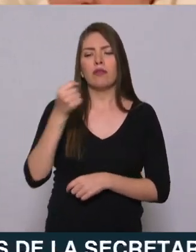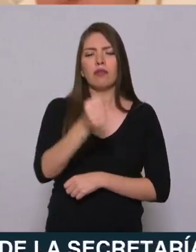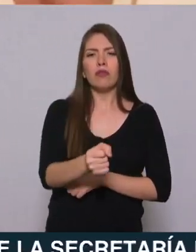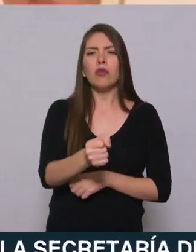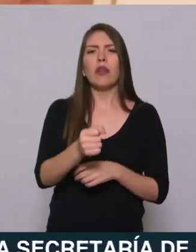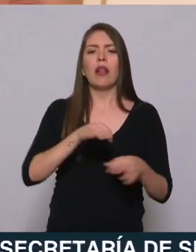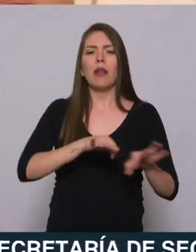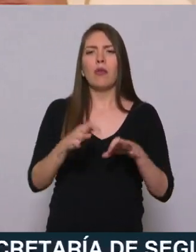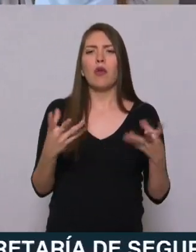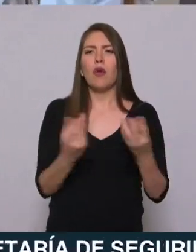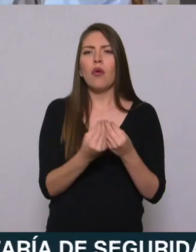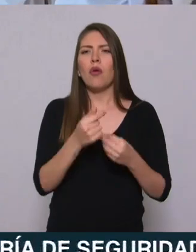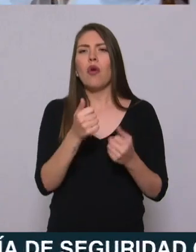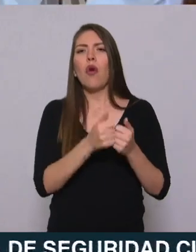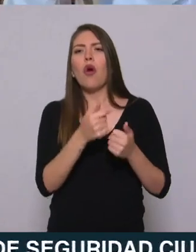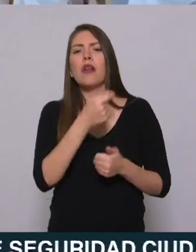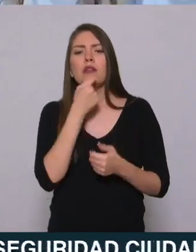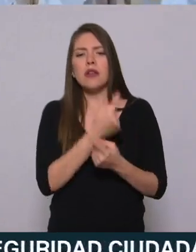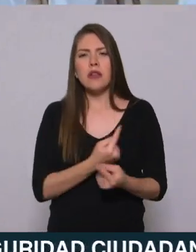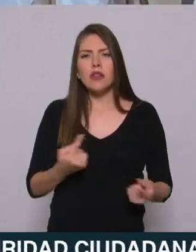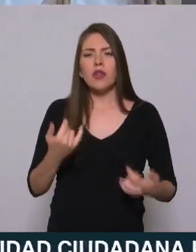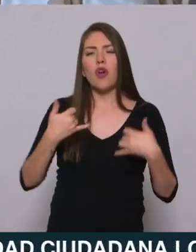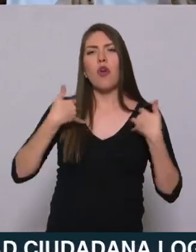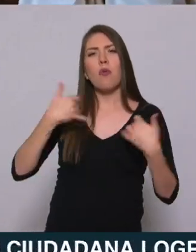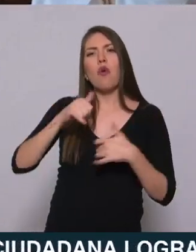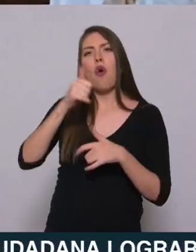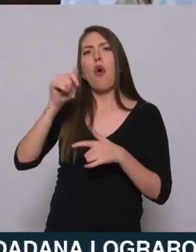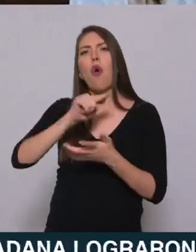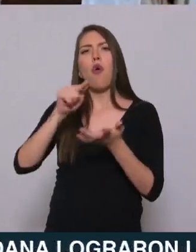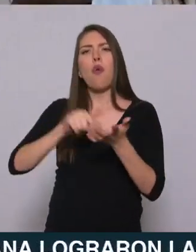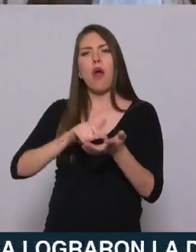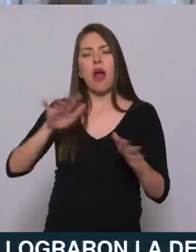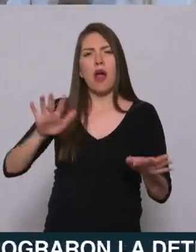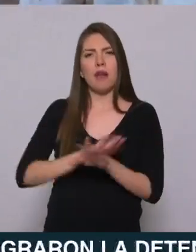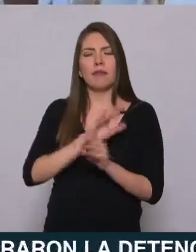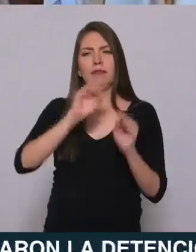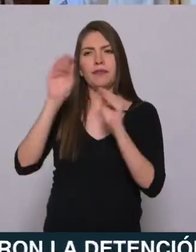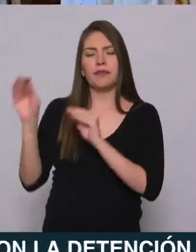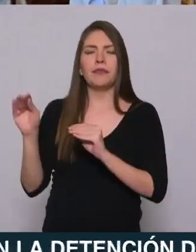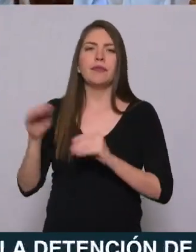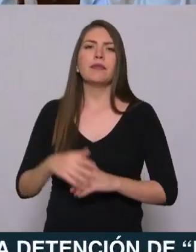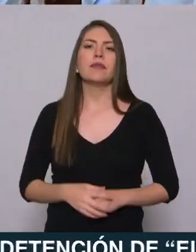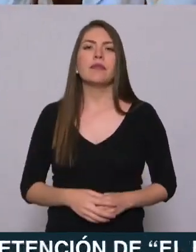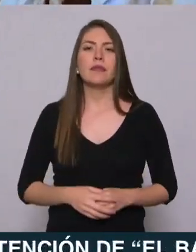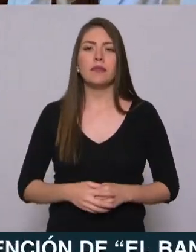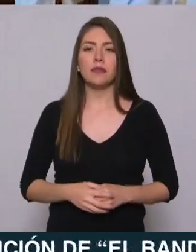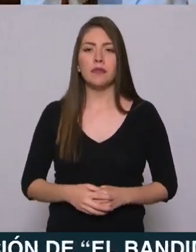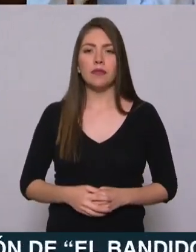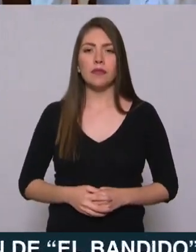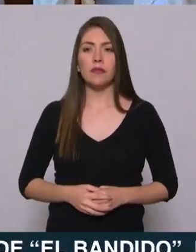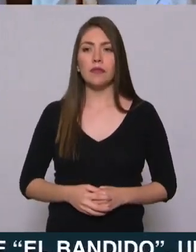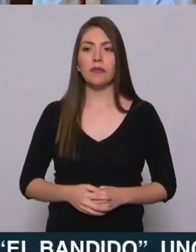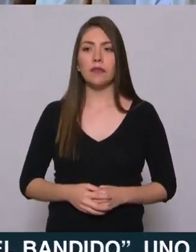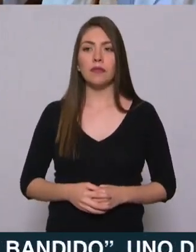en otro lugar. En las imágenes, Javier Martínez, Saray Mariscal, 21 Noticias.